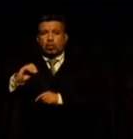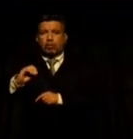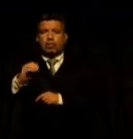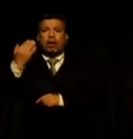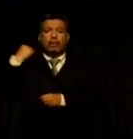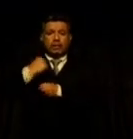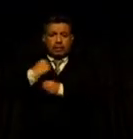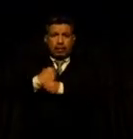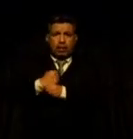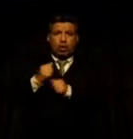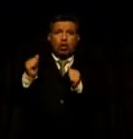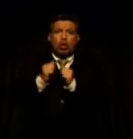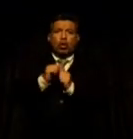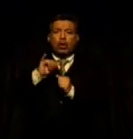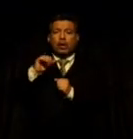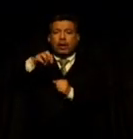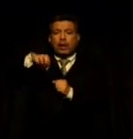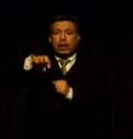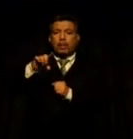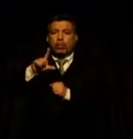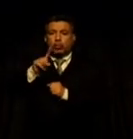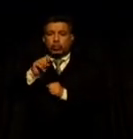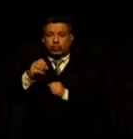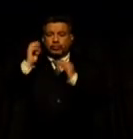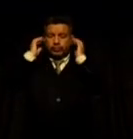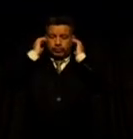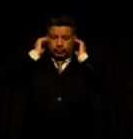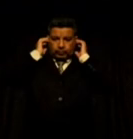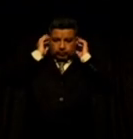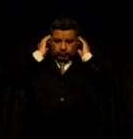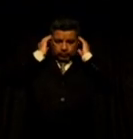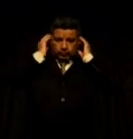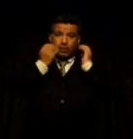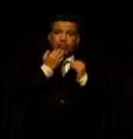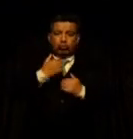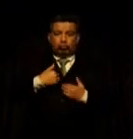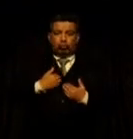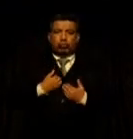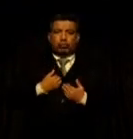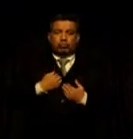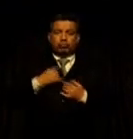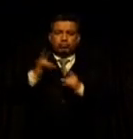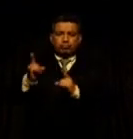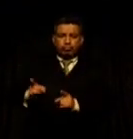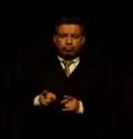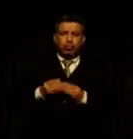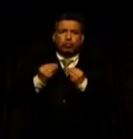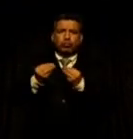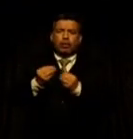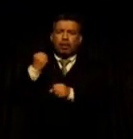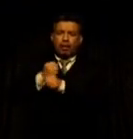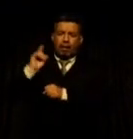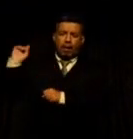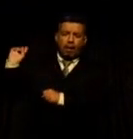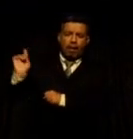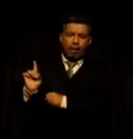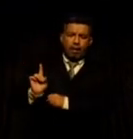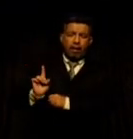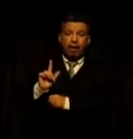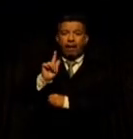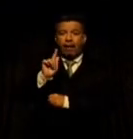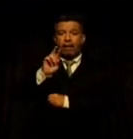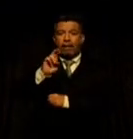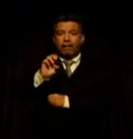apps ccoo y que han trabajado con impulsa por ejemplo yo yo decir a mí me inspira muchísimo el trabajo que ha venido haciendo